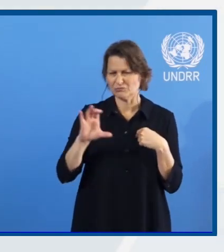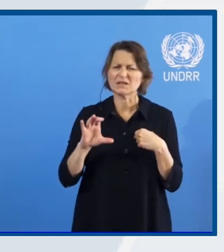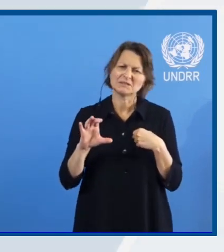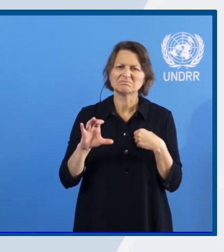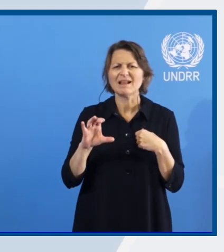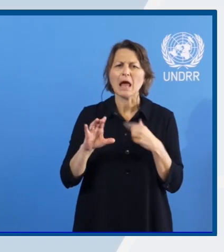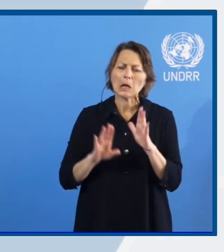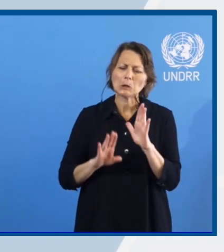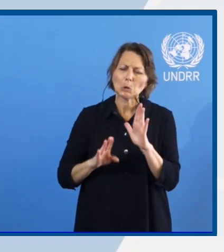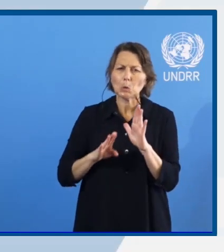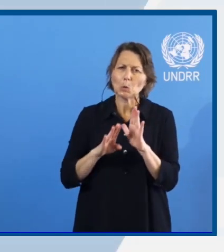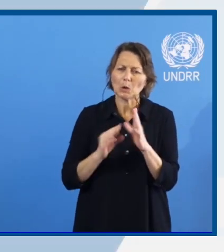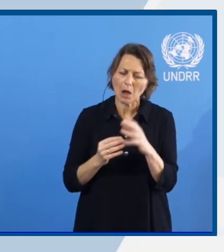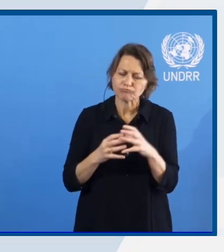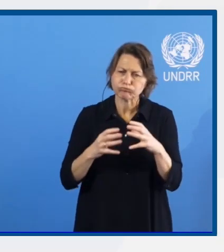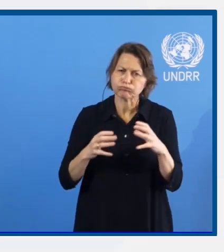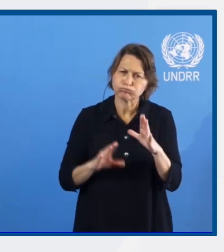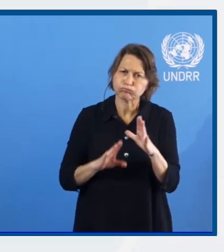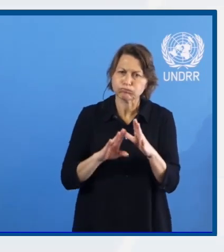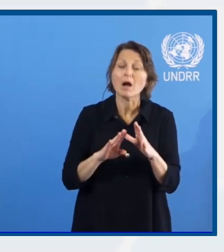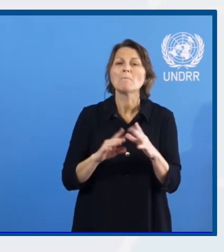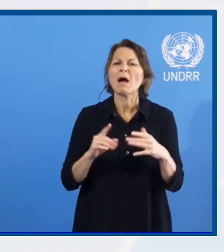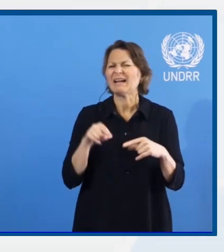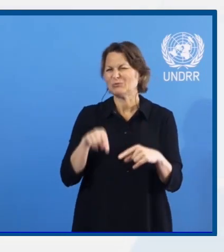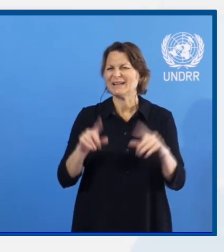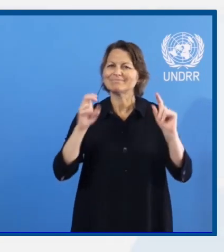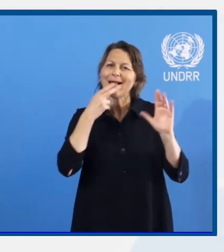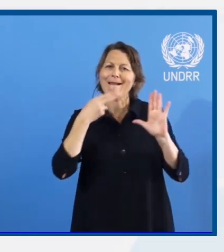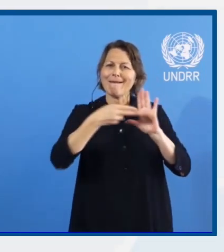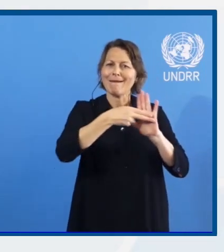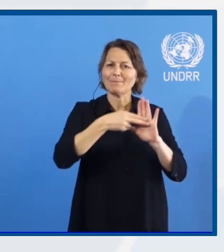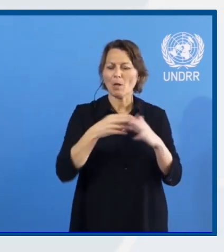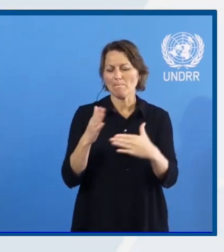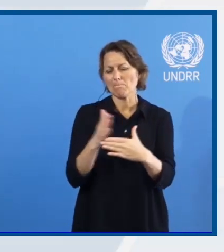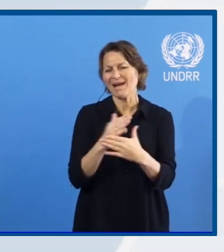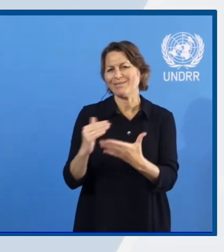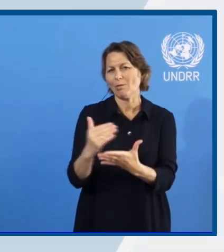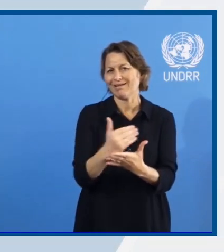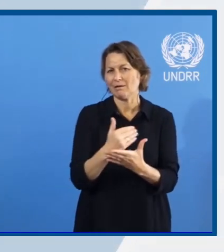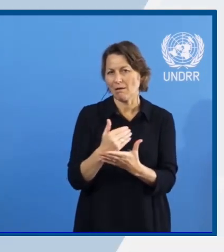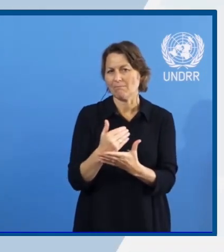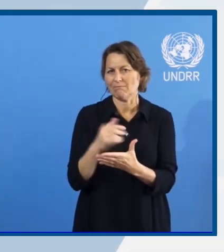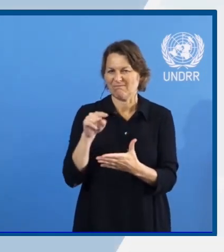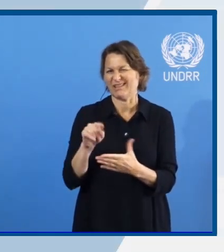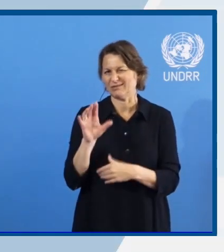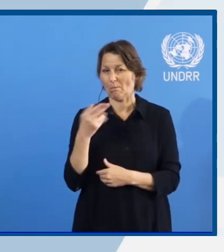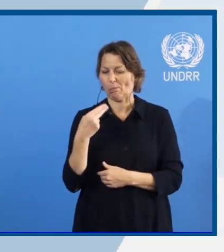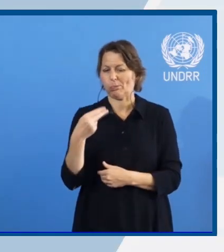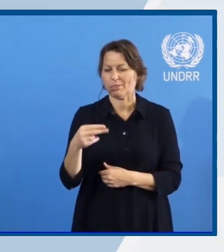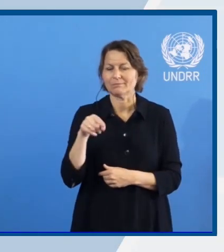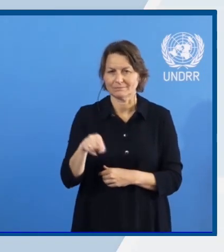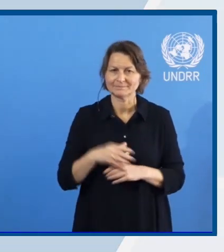lo relevante tiene que ver con cómo la información científica, el aporte que hacen los científicos se traslada a